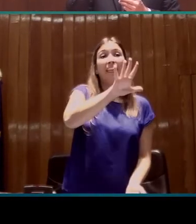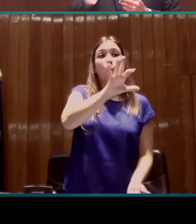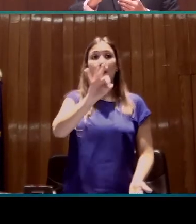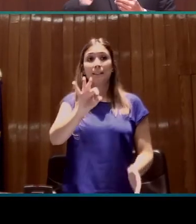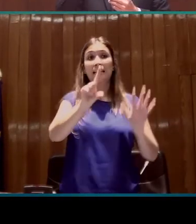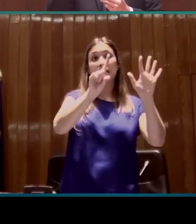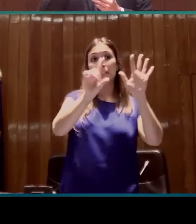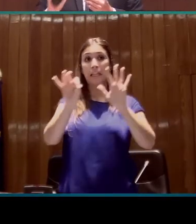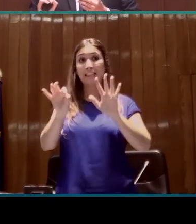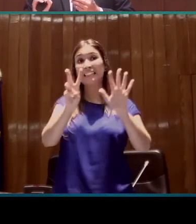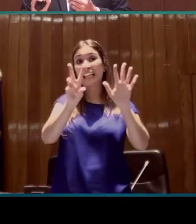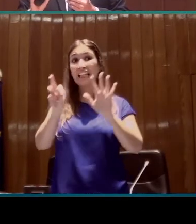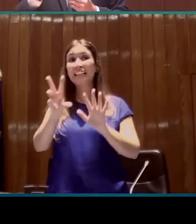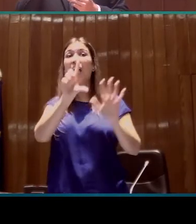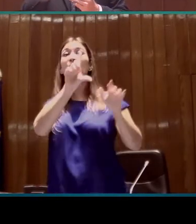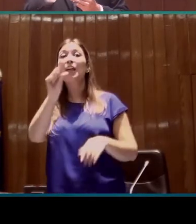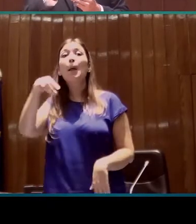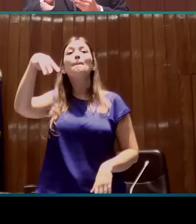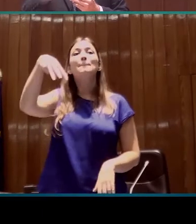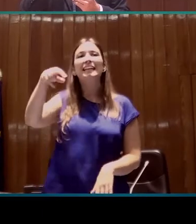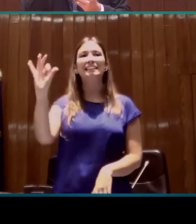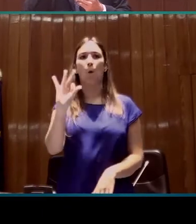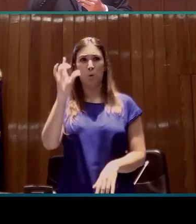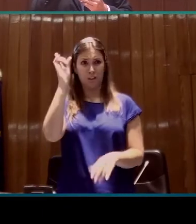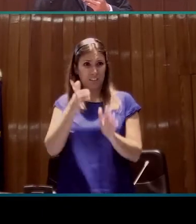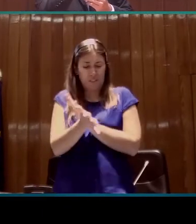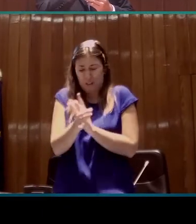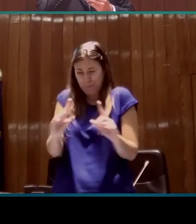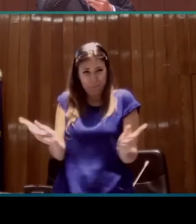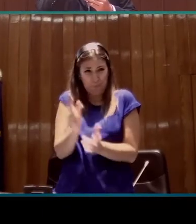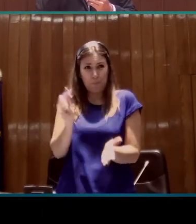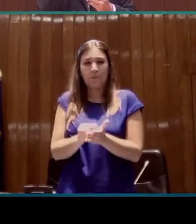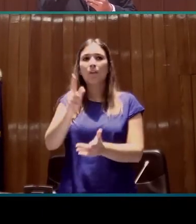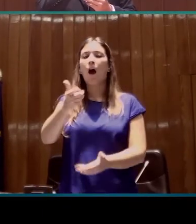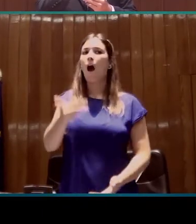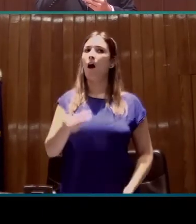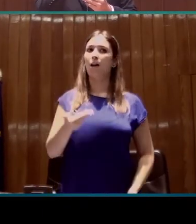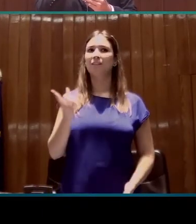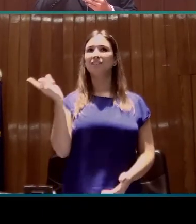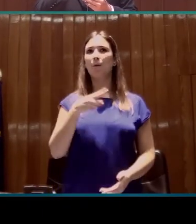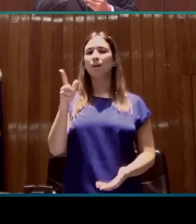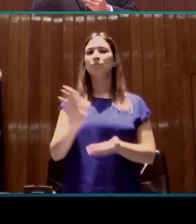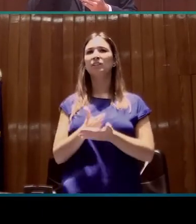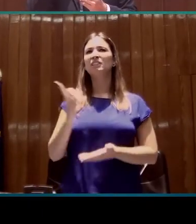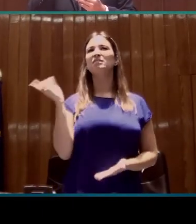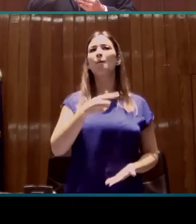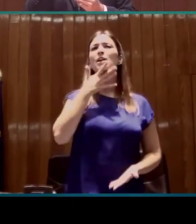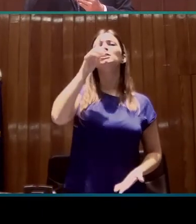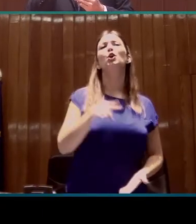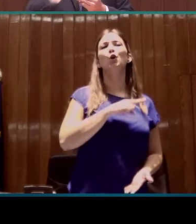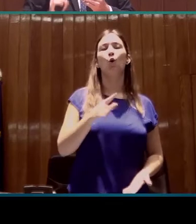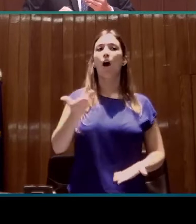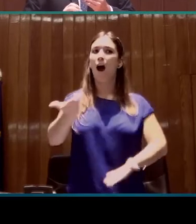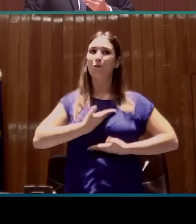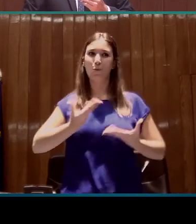60 o 70 o 100 milisegundos son importantes porque nos dan una ventana para poder escudriñar y entender